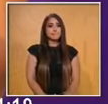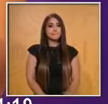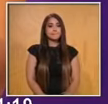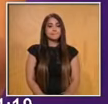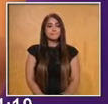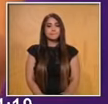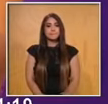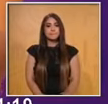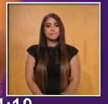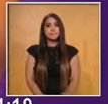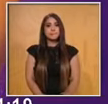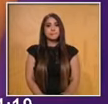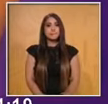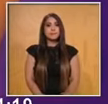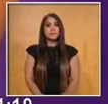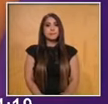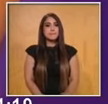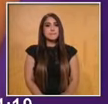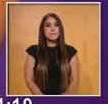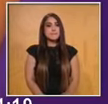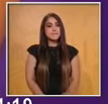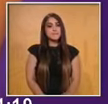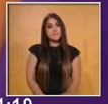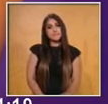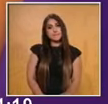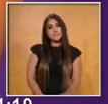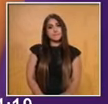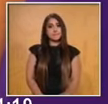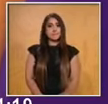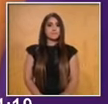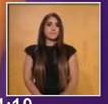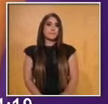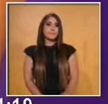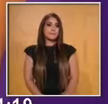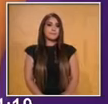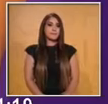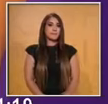Y una vez más a la mitad.